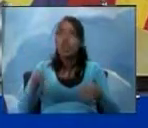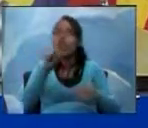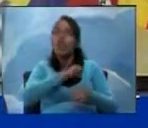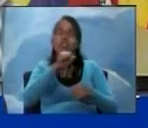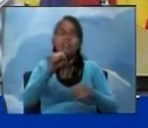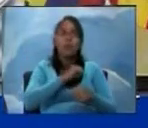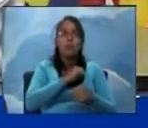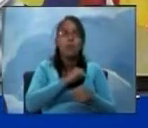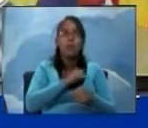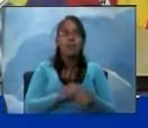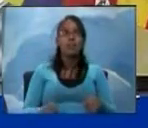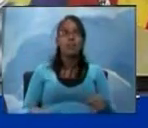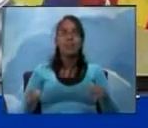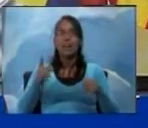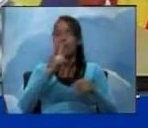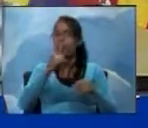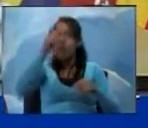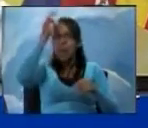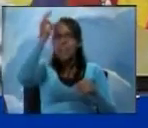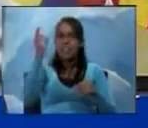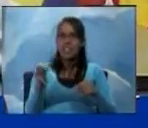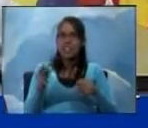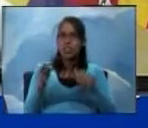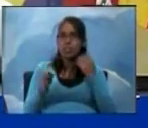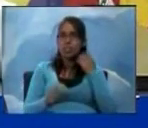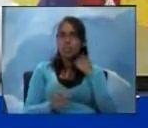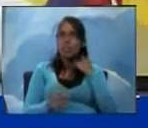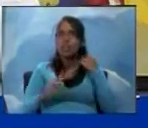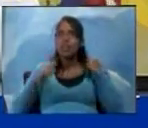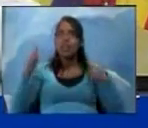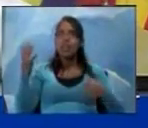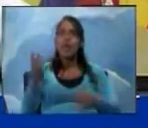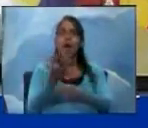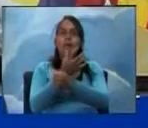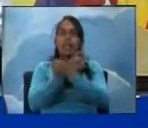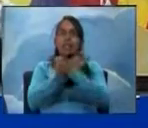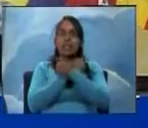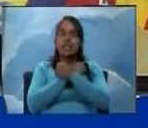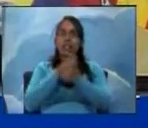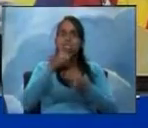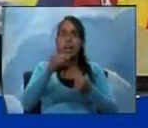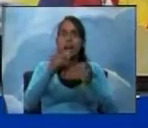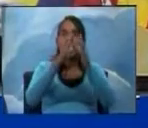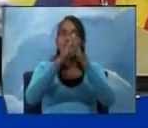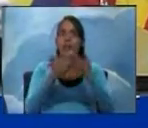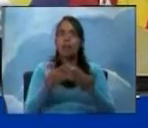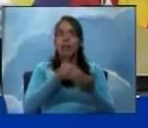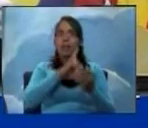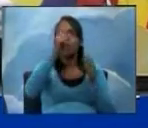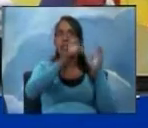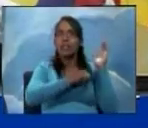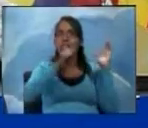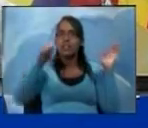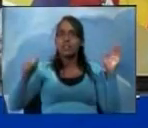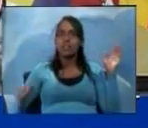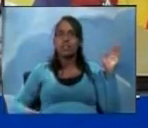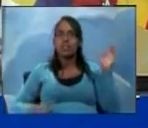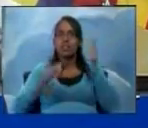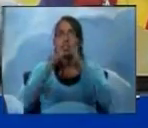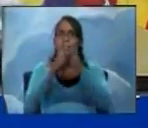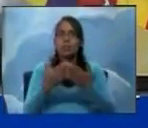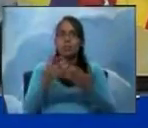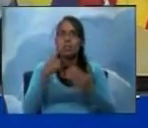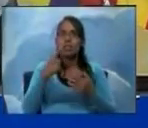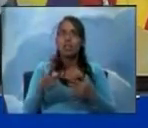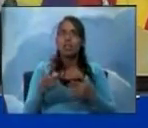temores, la incredulidad y abrazándote a la palabra del Señor. La Biblia